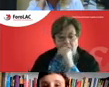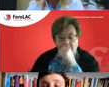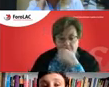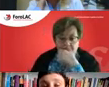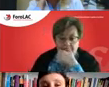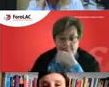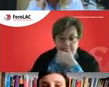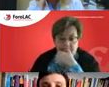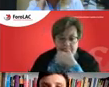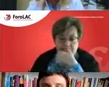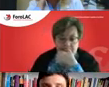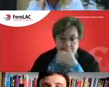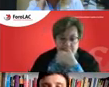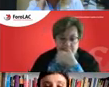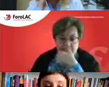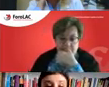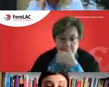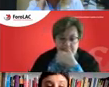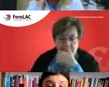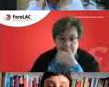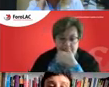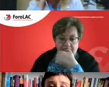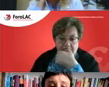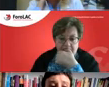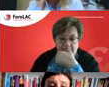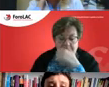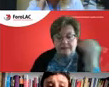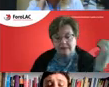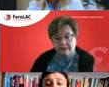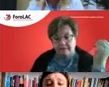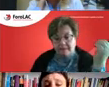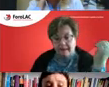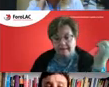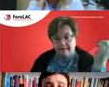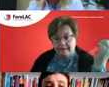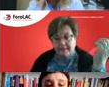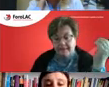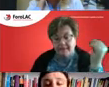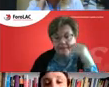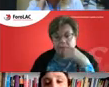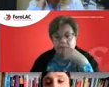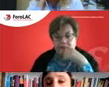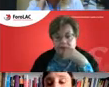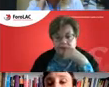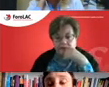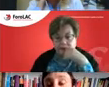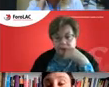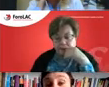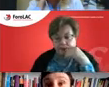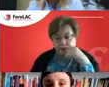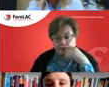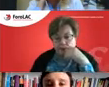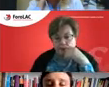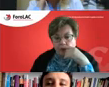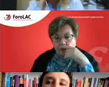una atención en igualdad de condiciones con las demás personas. Entonces, bueno, que no deberían ser madres o padres, que toda relación con las personas